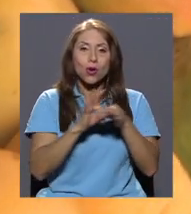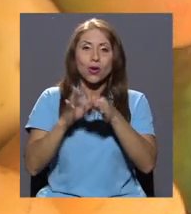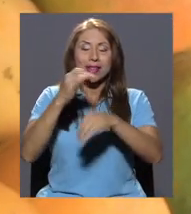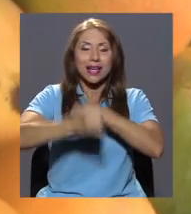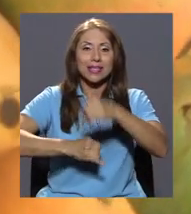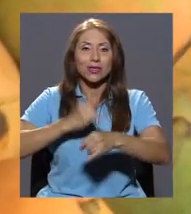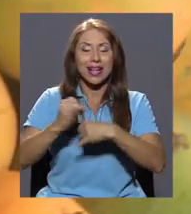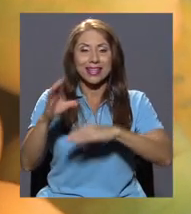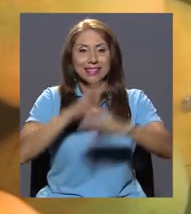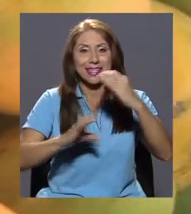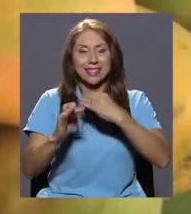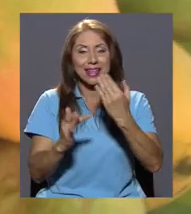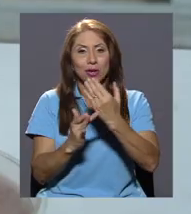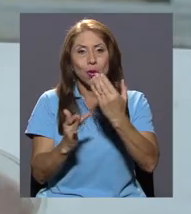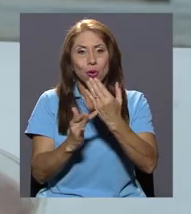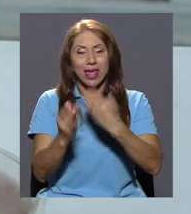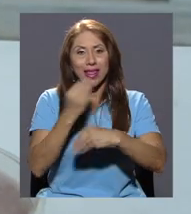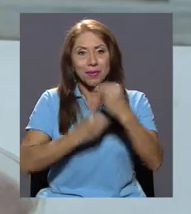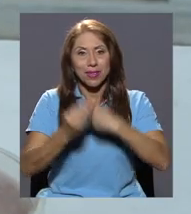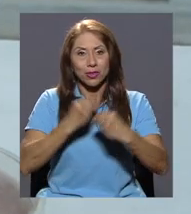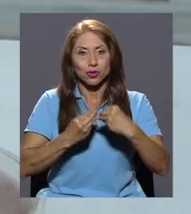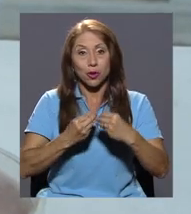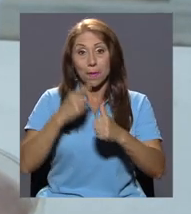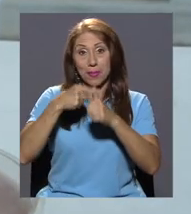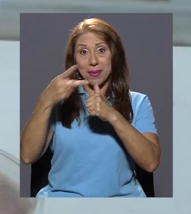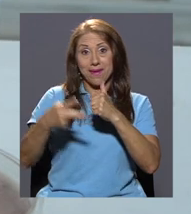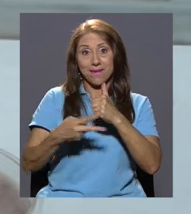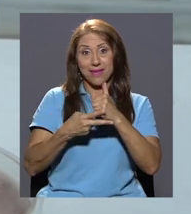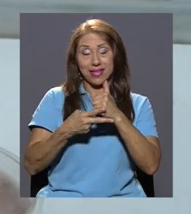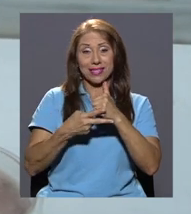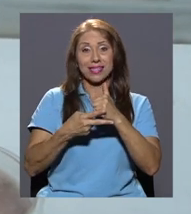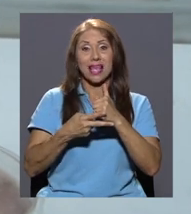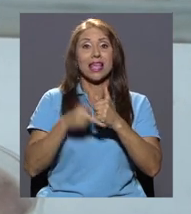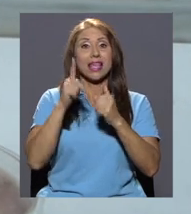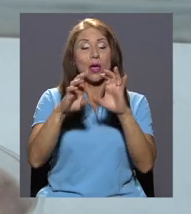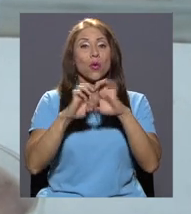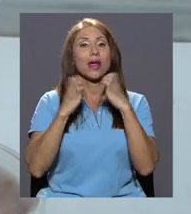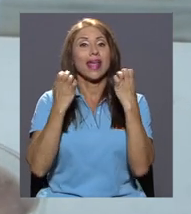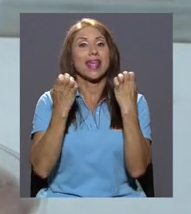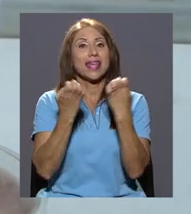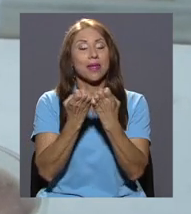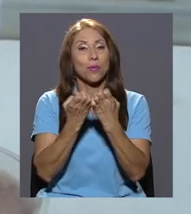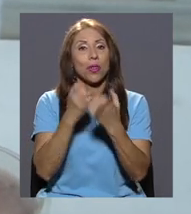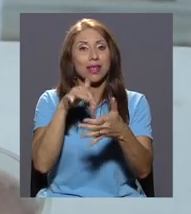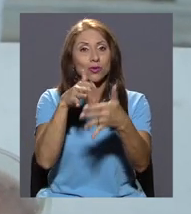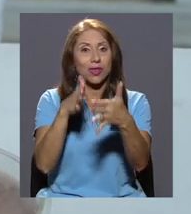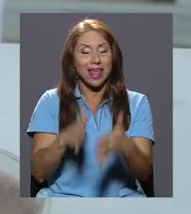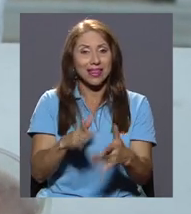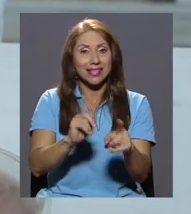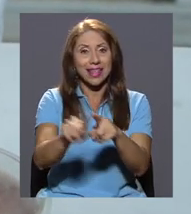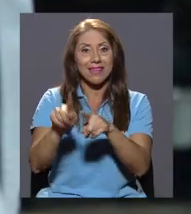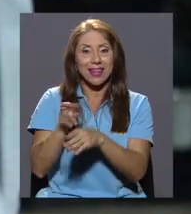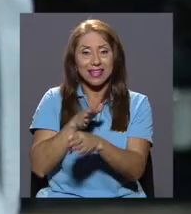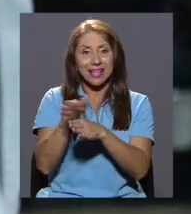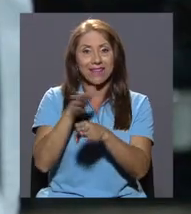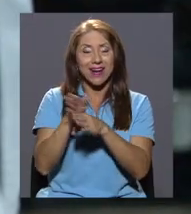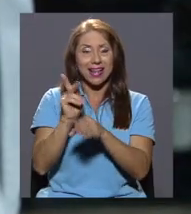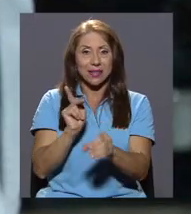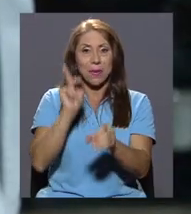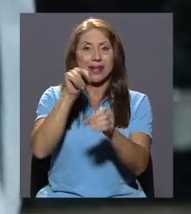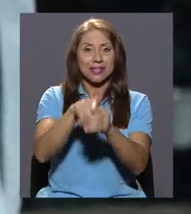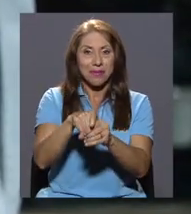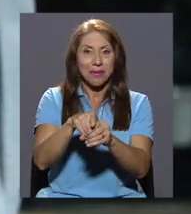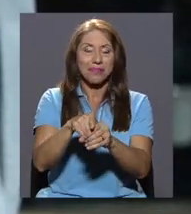Ciencia y Tecnología de Alimentos. Esta es la primera ocasión que participa un equipo conformado por estudiantes de diferentes